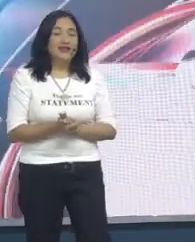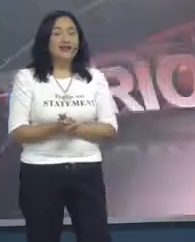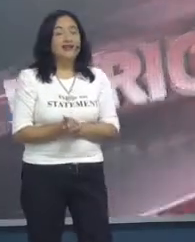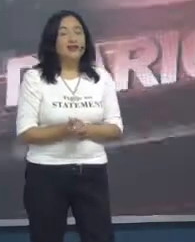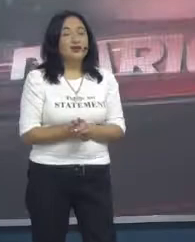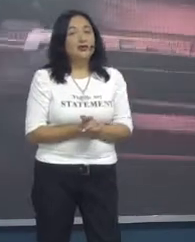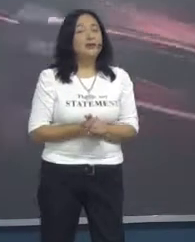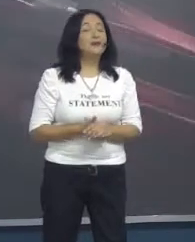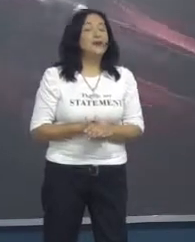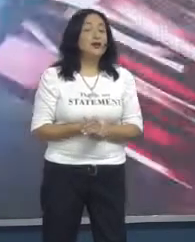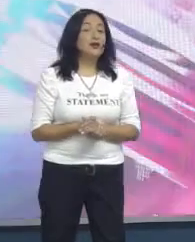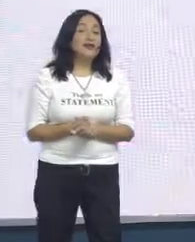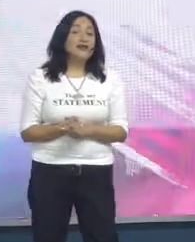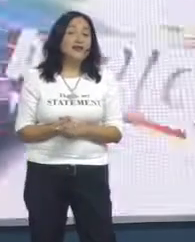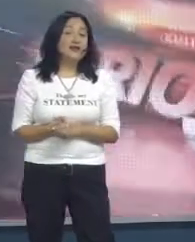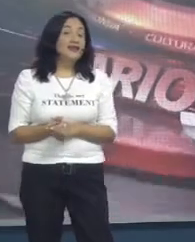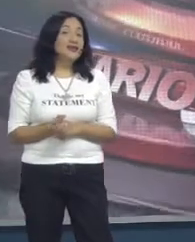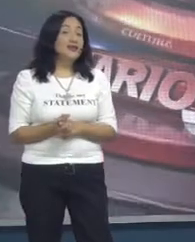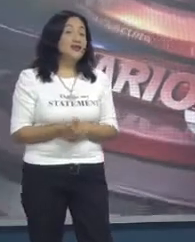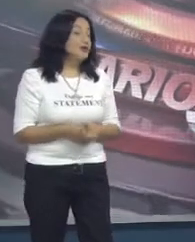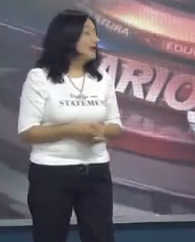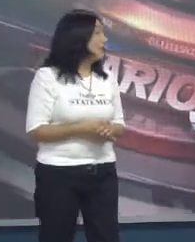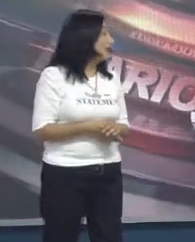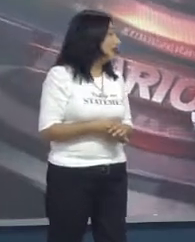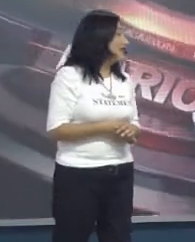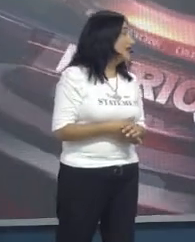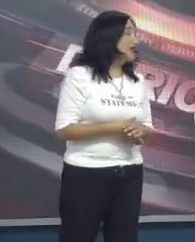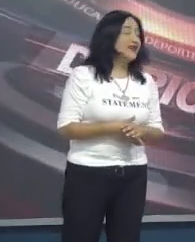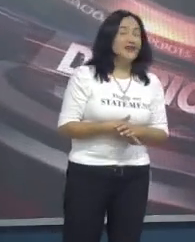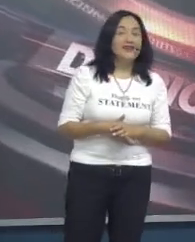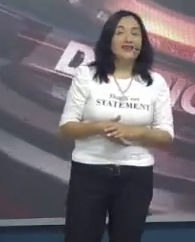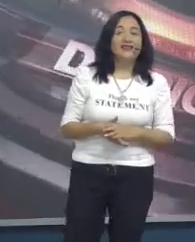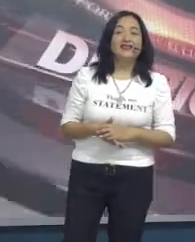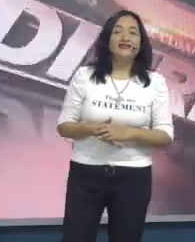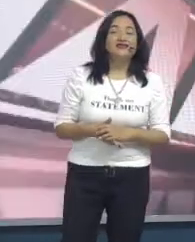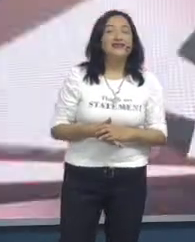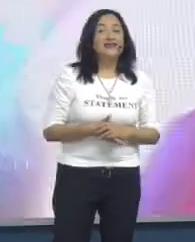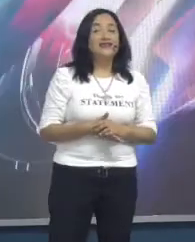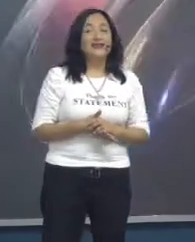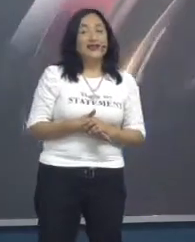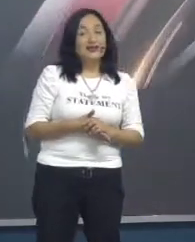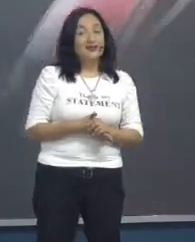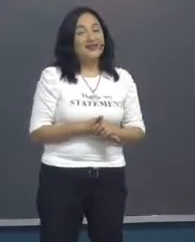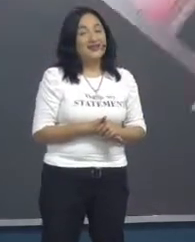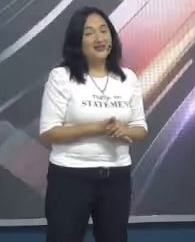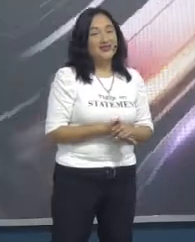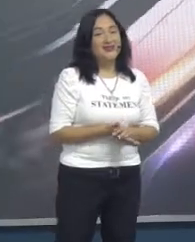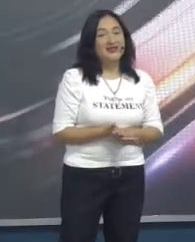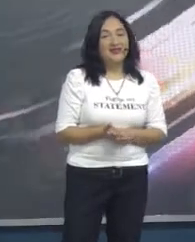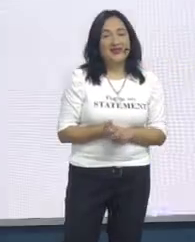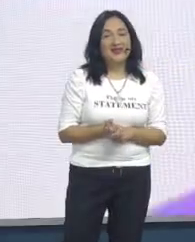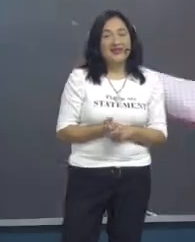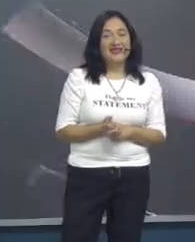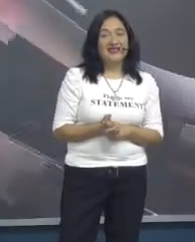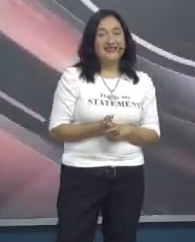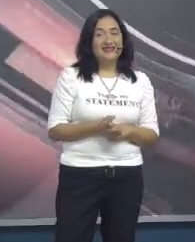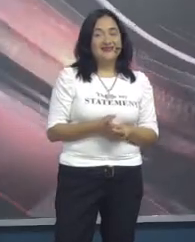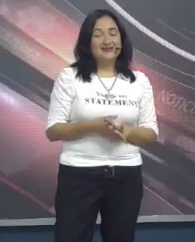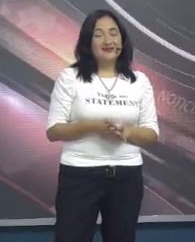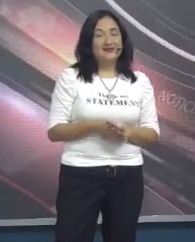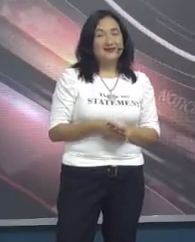instancias de todo lo que se va trabajando en el IPB porque es de gran interés para toda la población